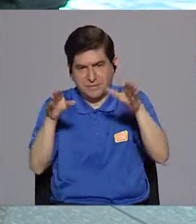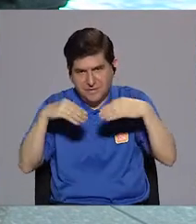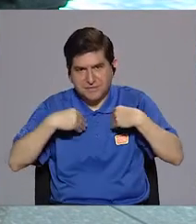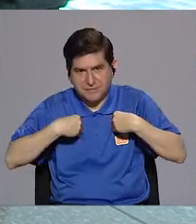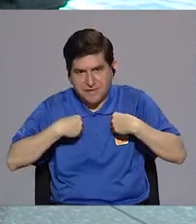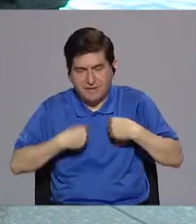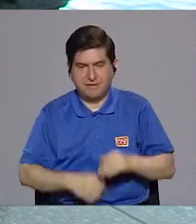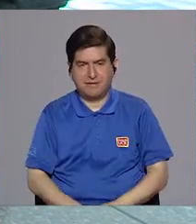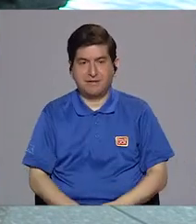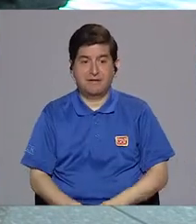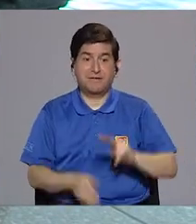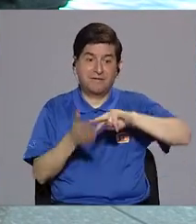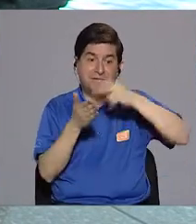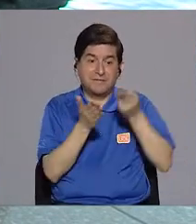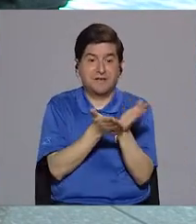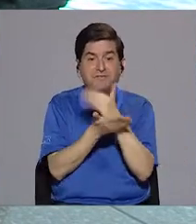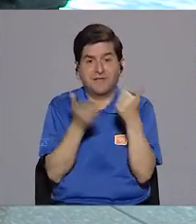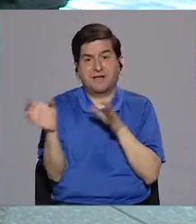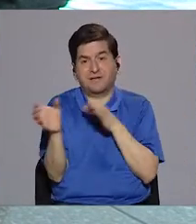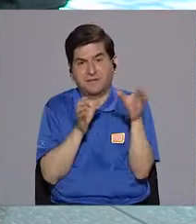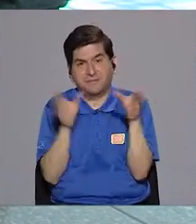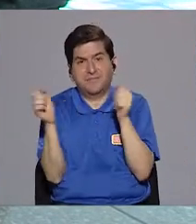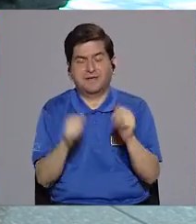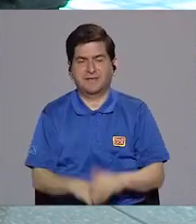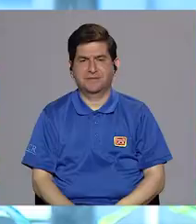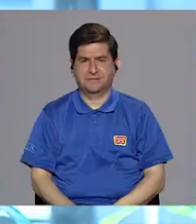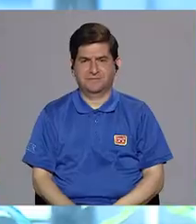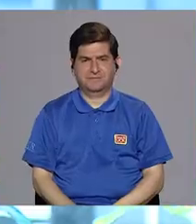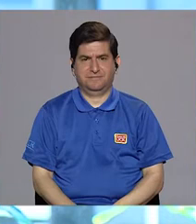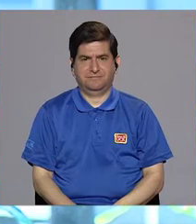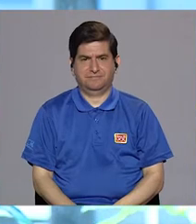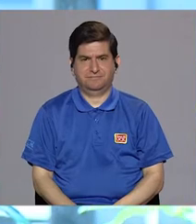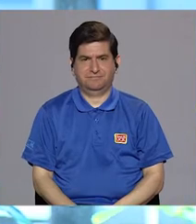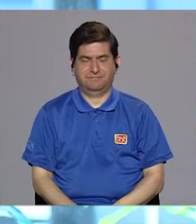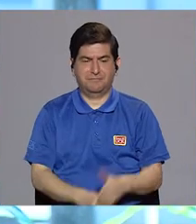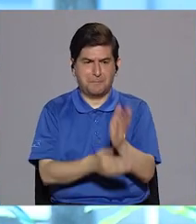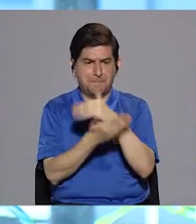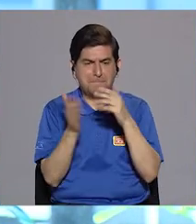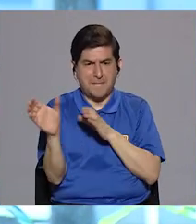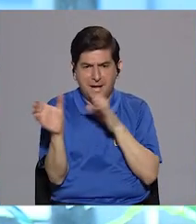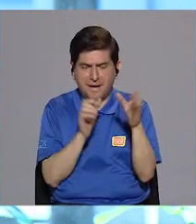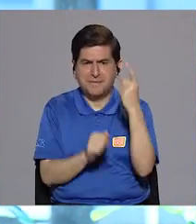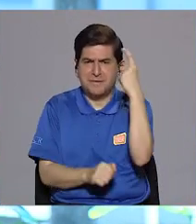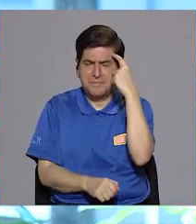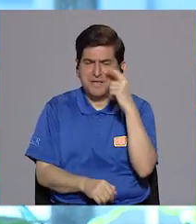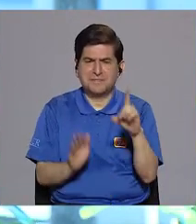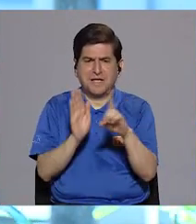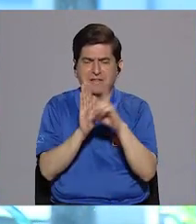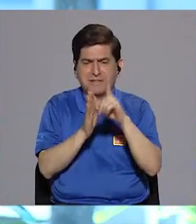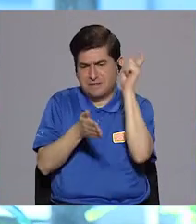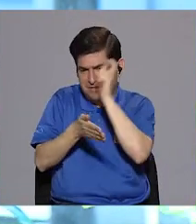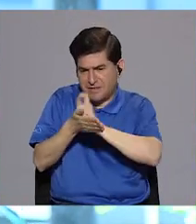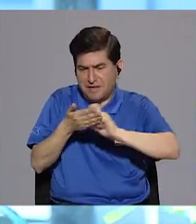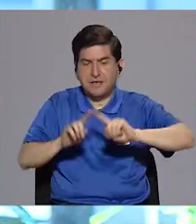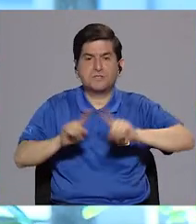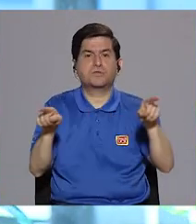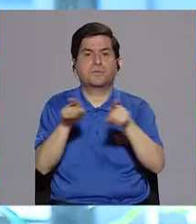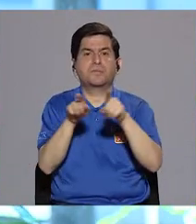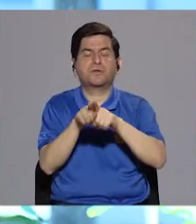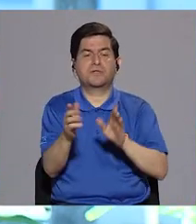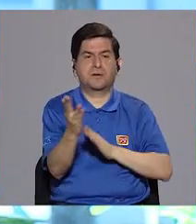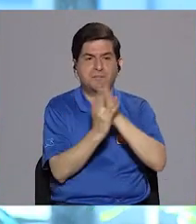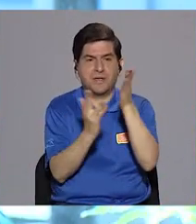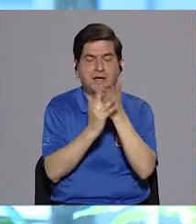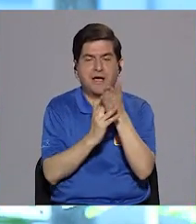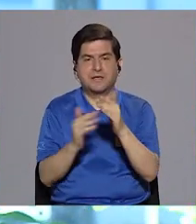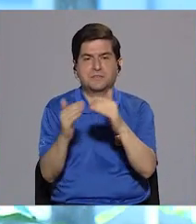recibir. Y uh-huh. tiene que pasar por la parte comercial. Uh-huh. Vea que cómo la parte comercial piensa en el derecho de autor, pero luego también